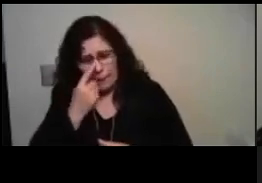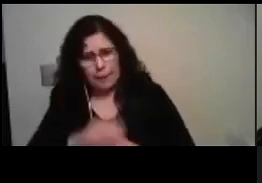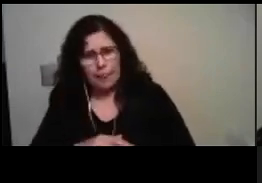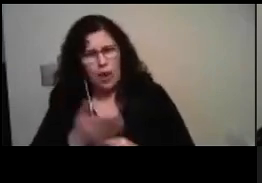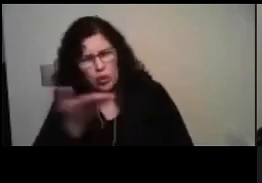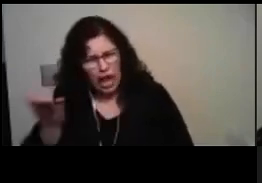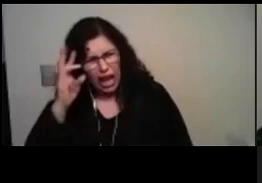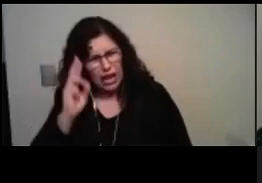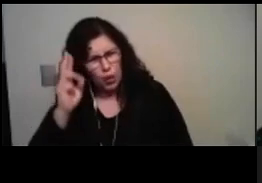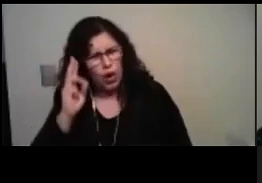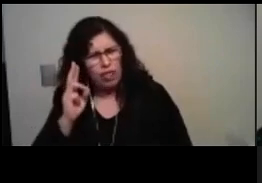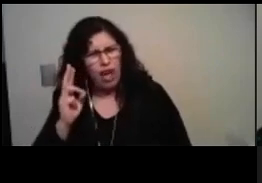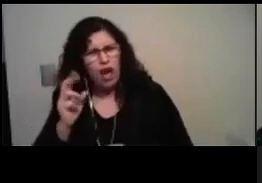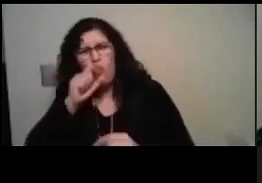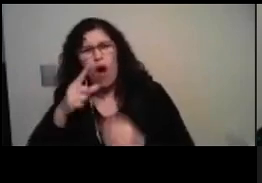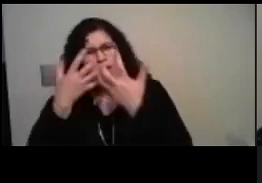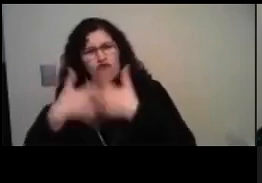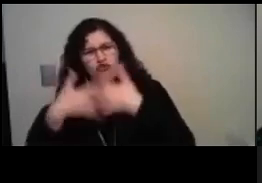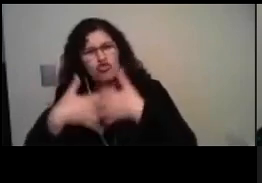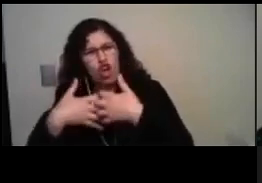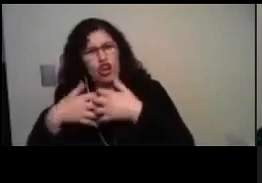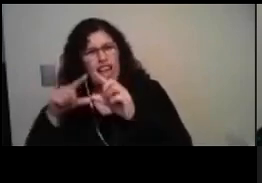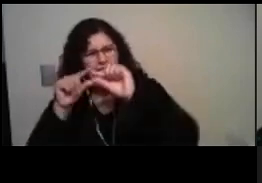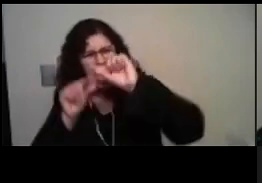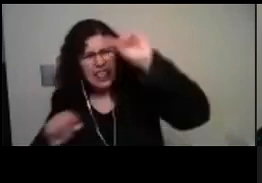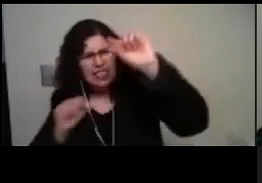recuerda las funciones del nervio facial, ¿cierto?